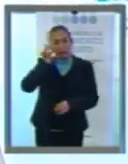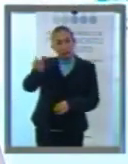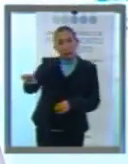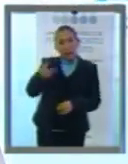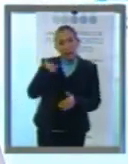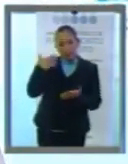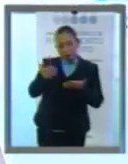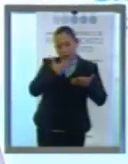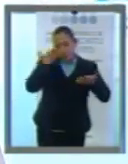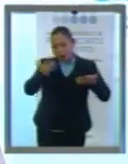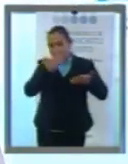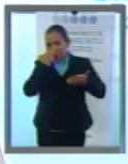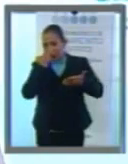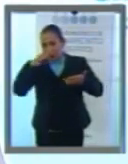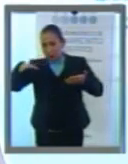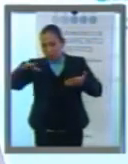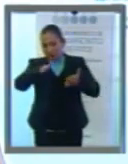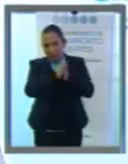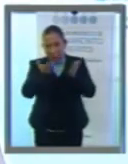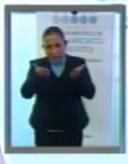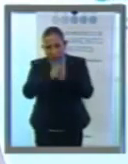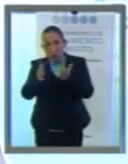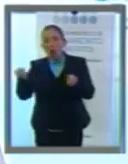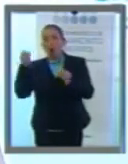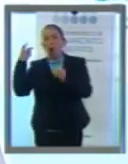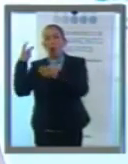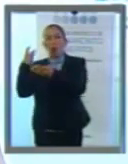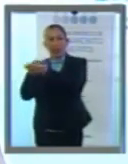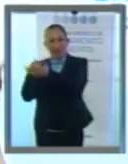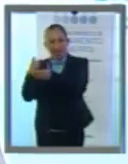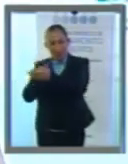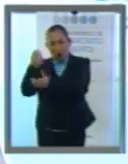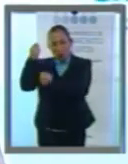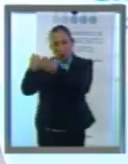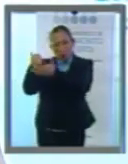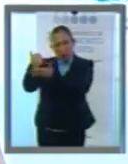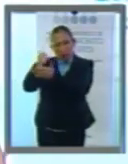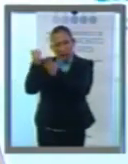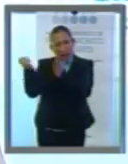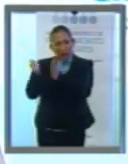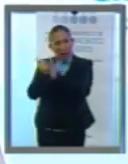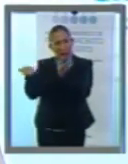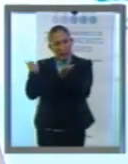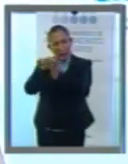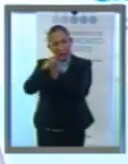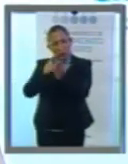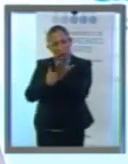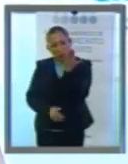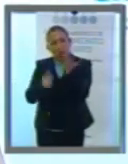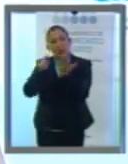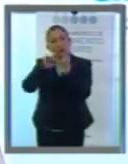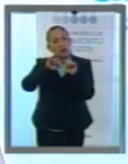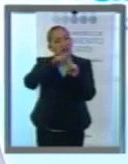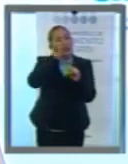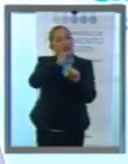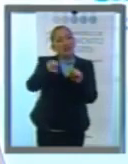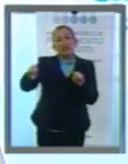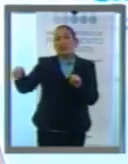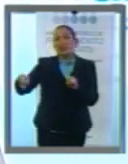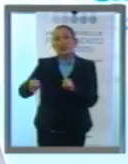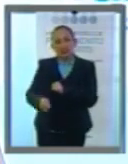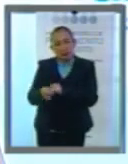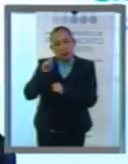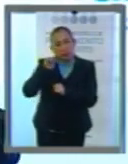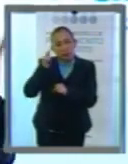literatura académica o incluso crítica y social o institucional del tema de la corrupción, se van a